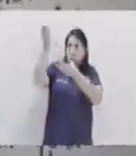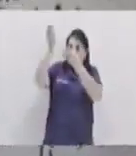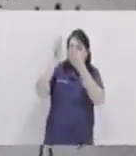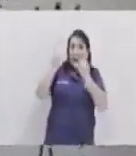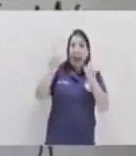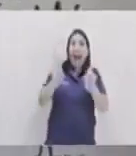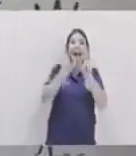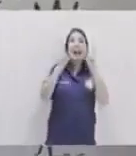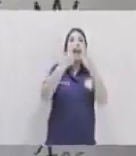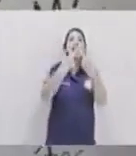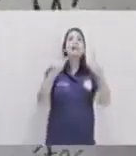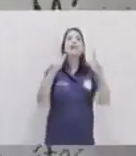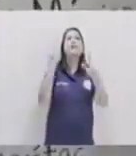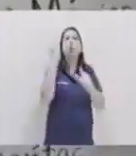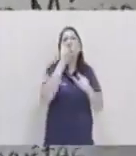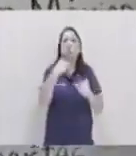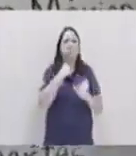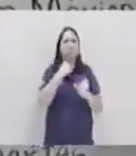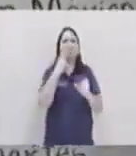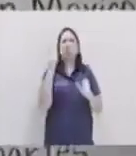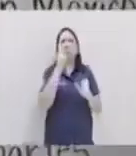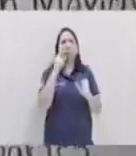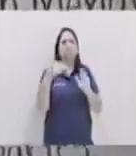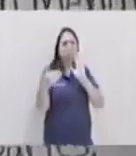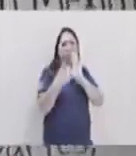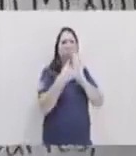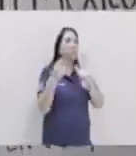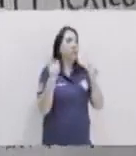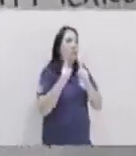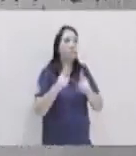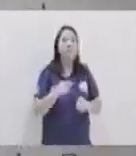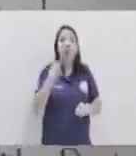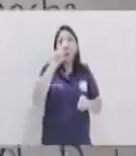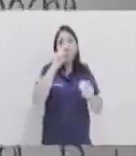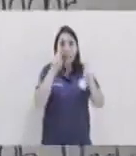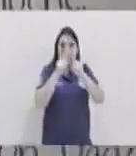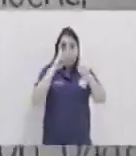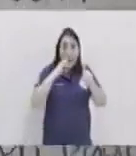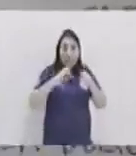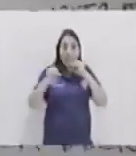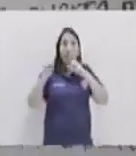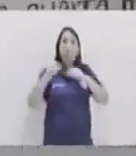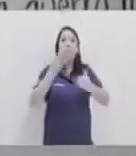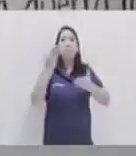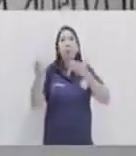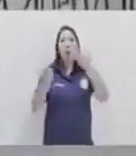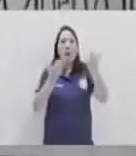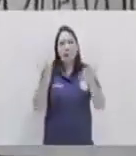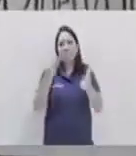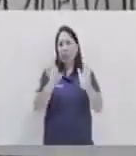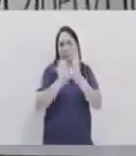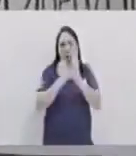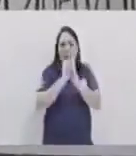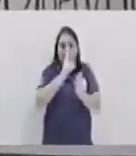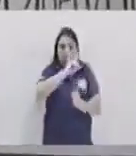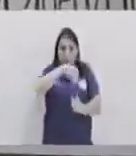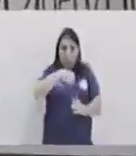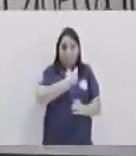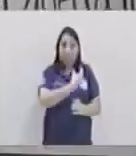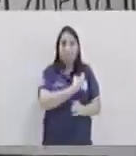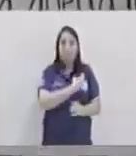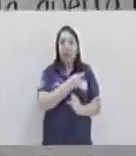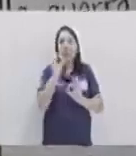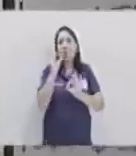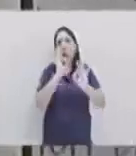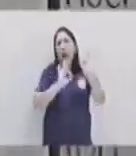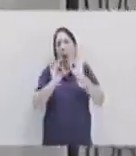peligro. Con base a otros poemas que tú hayas leído, tal vez de literatura española, europea, ¿ves que se parecen algo o